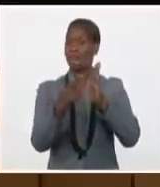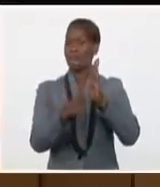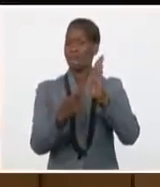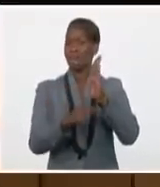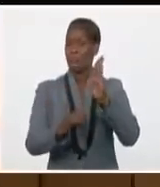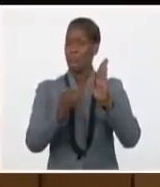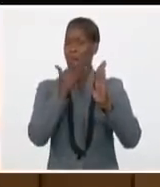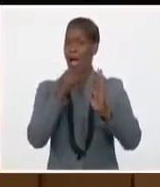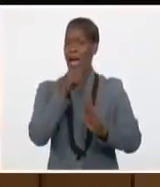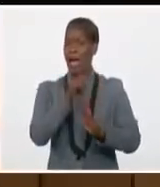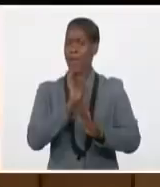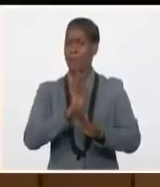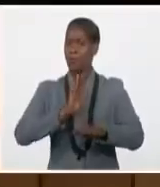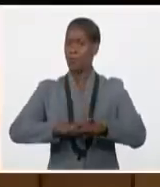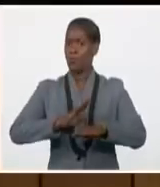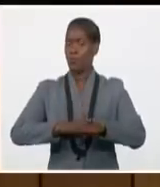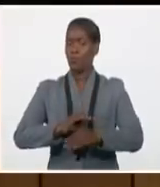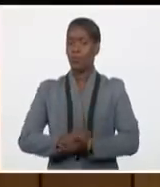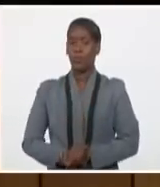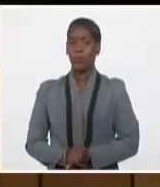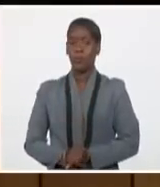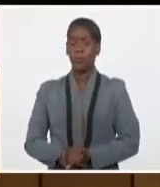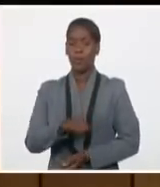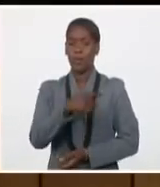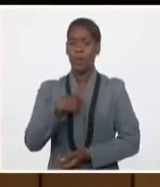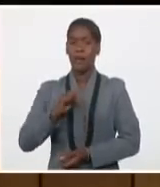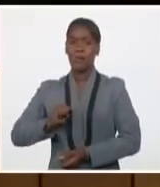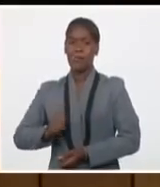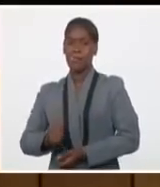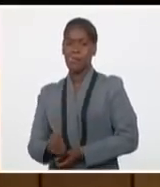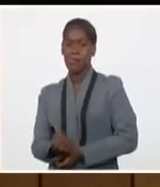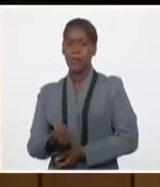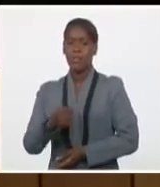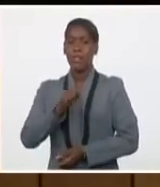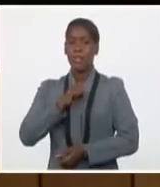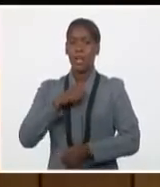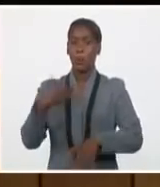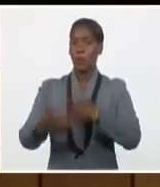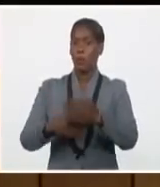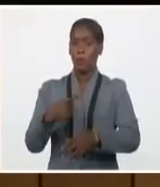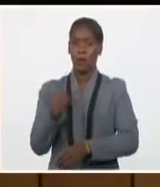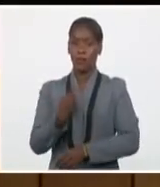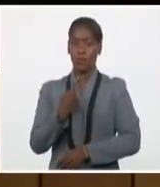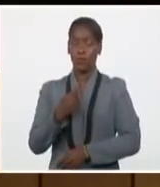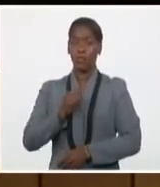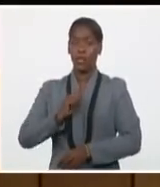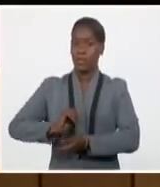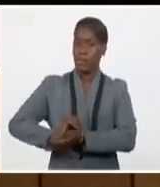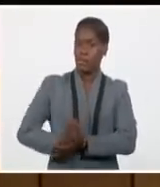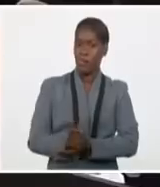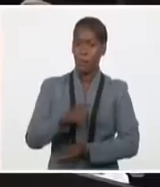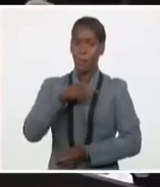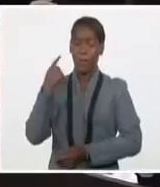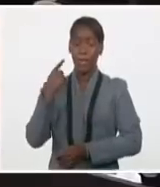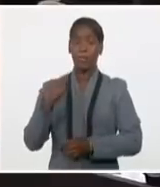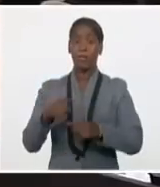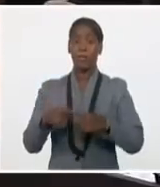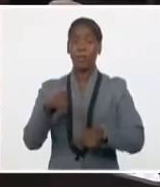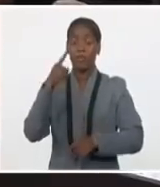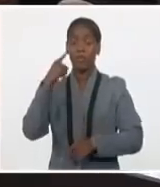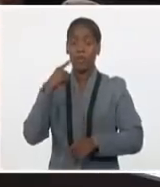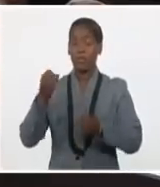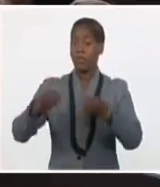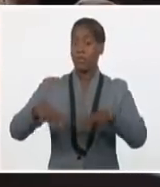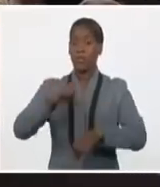últimos años. Además de la crisis provocada por la COVID-19, el gobierno estadounidense ha recrudecido sus medidas